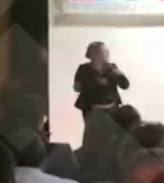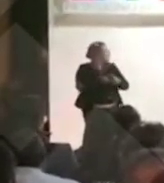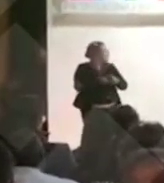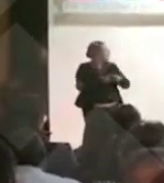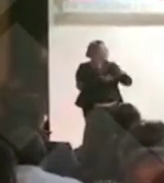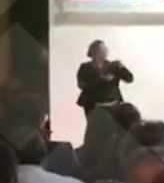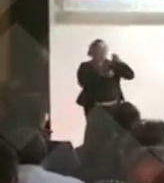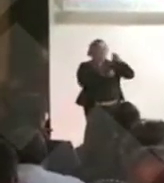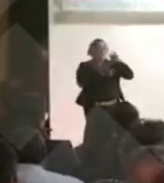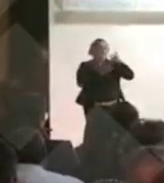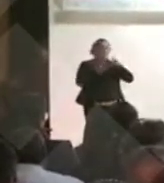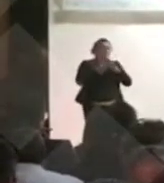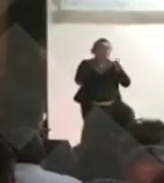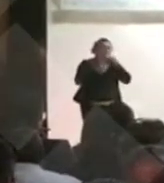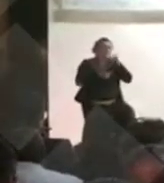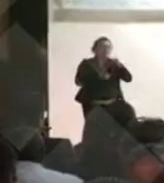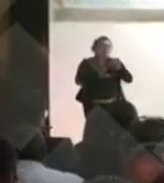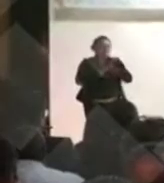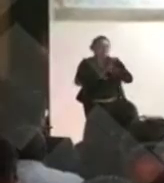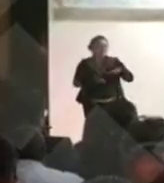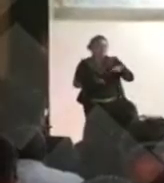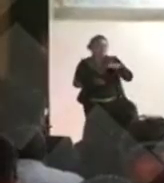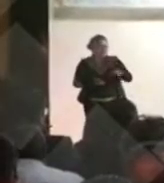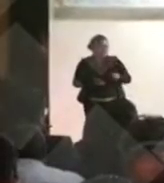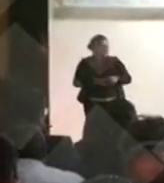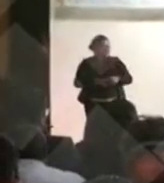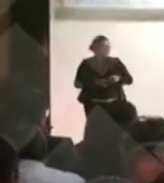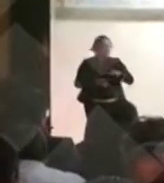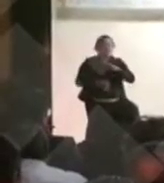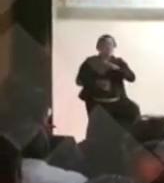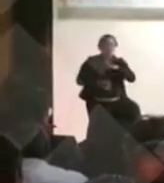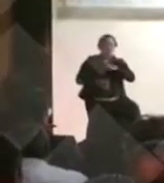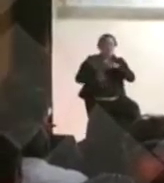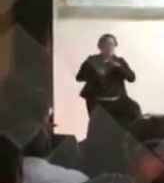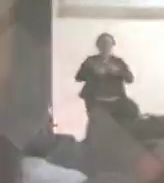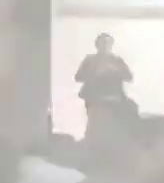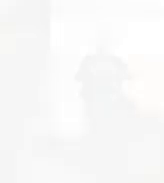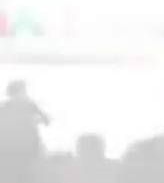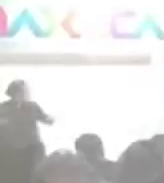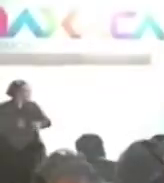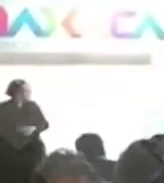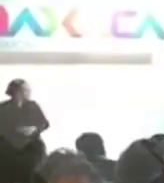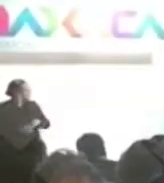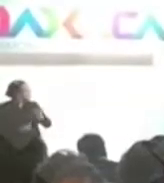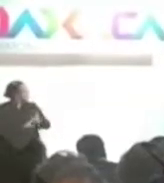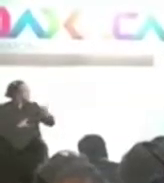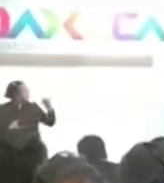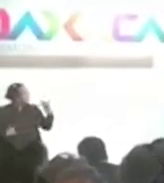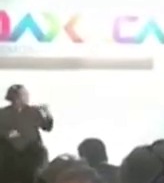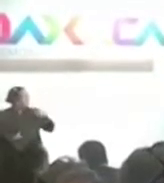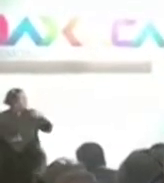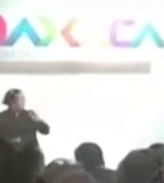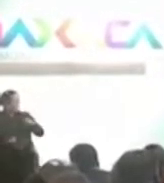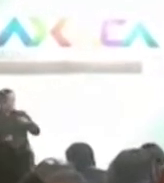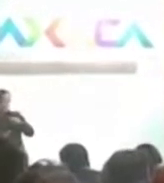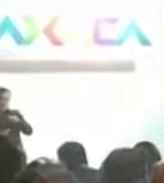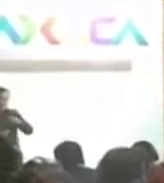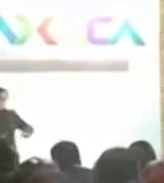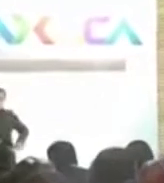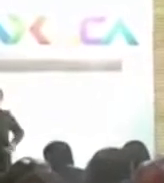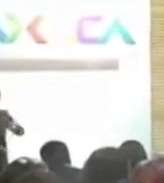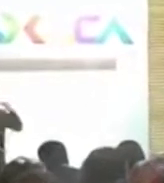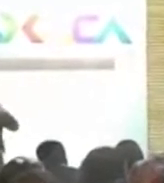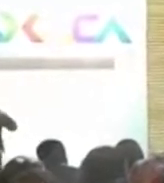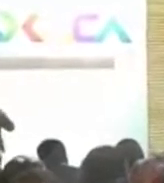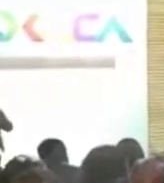querido descalificar también este esfuerzo. Hay quienes incluso han llegado a ponerle precio. En materia de turismo, enfatizó que gracias al